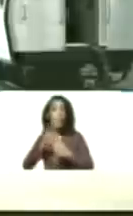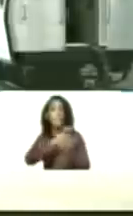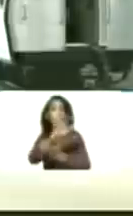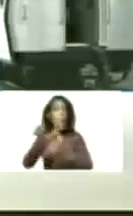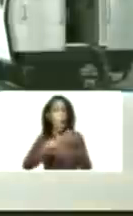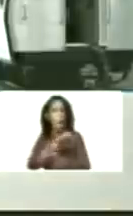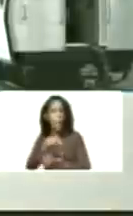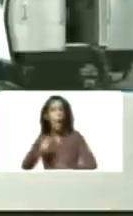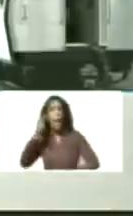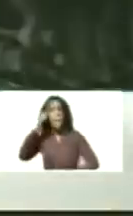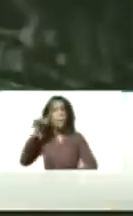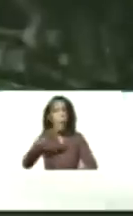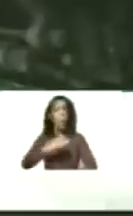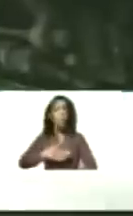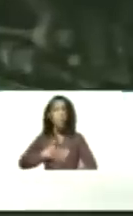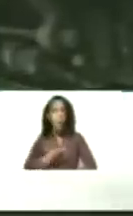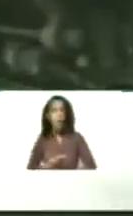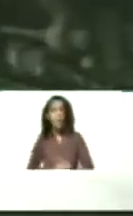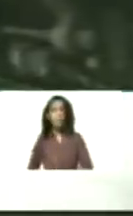que el pueblo pueda